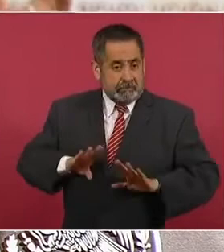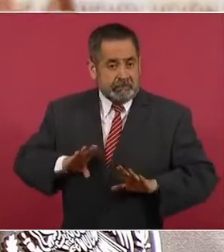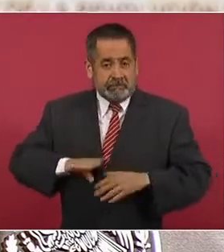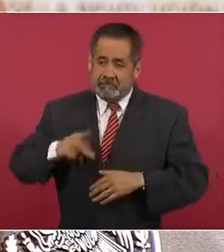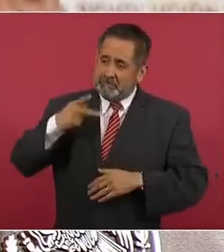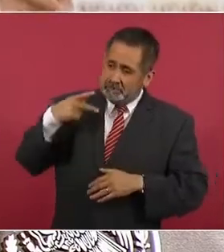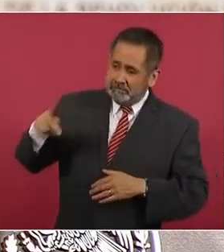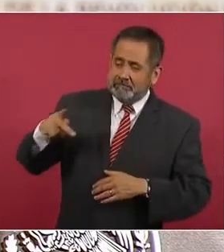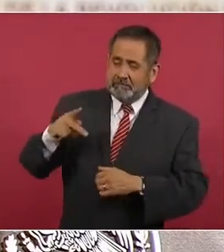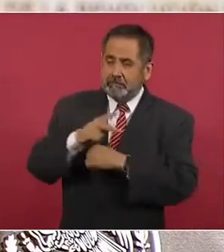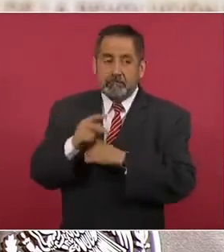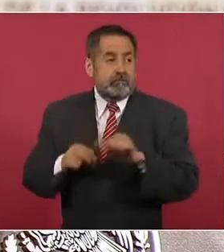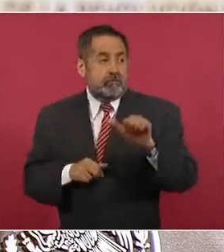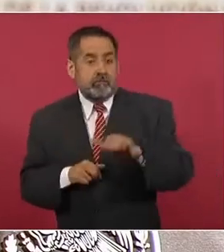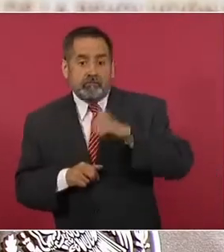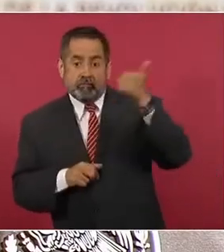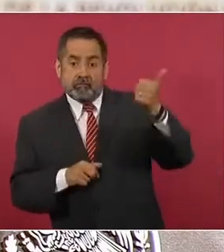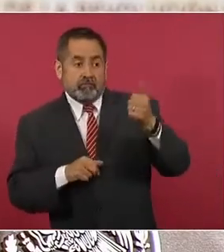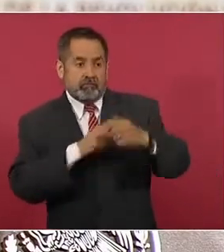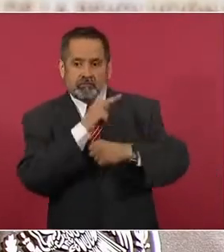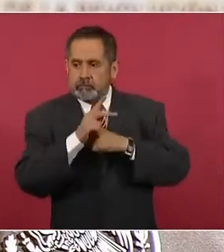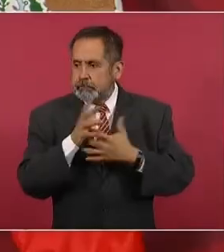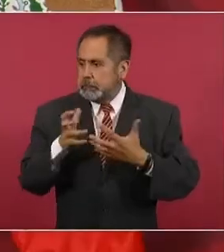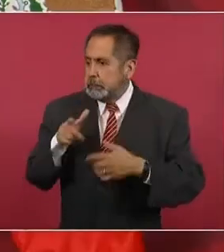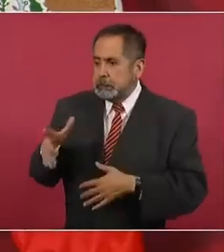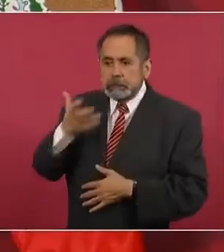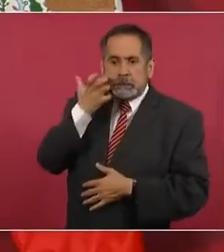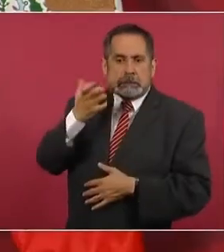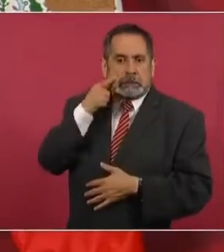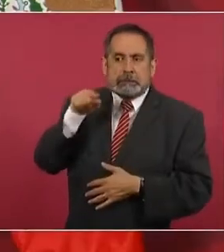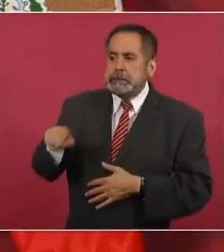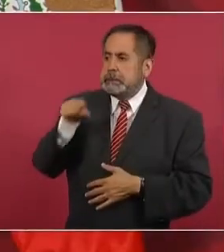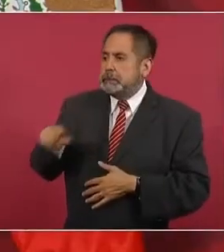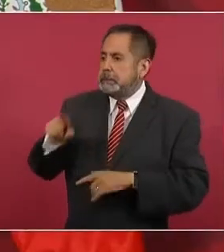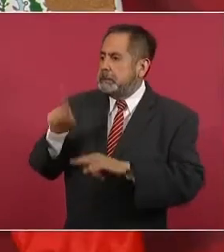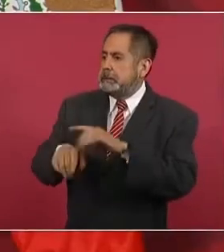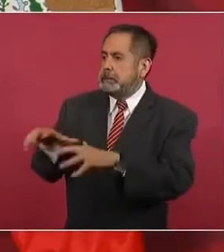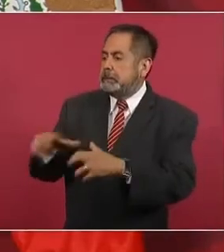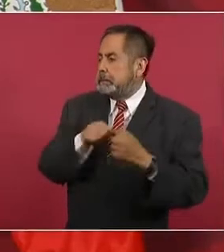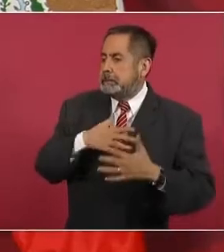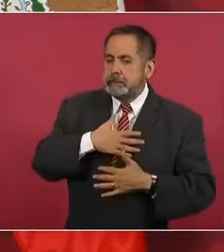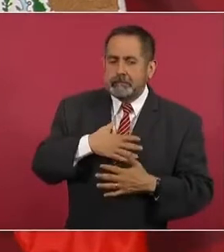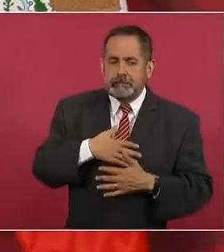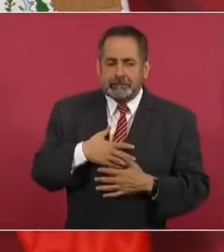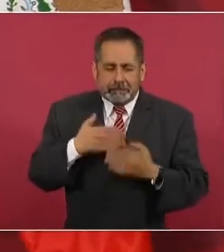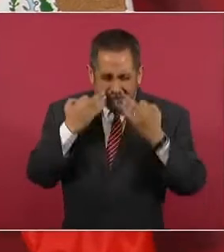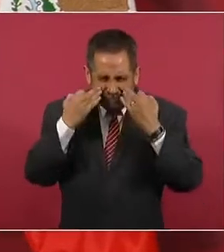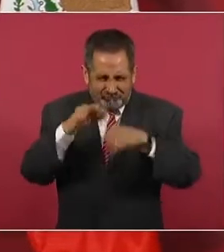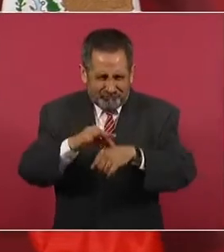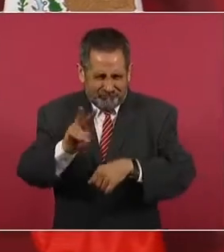que ambicionan extranjeros, me consta